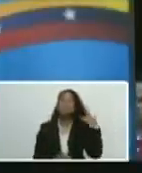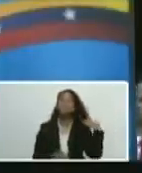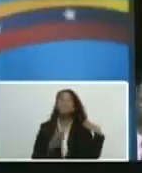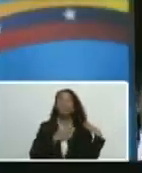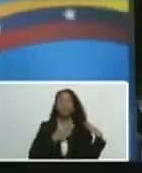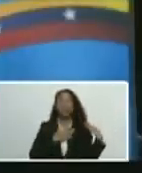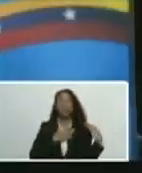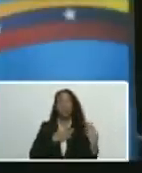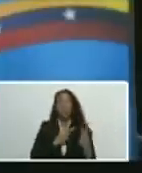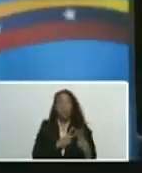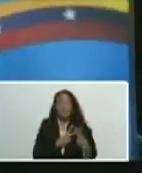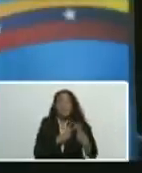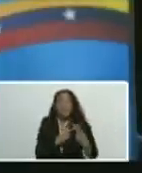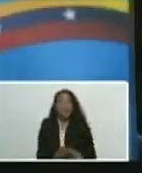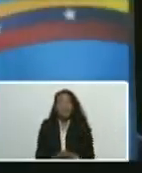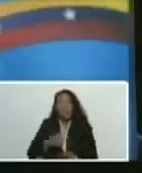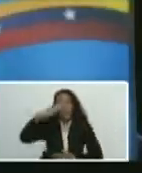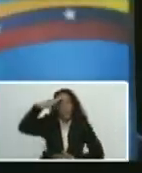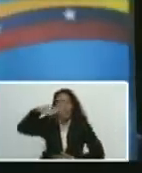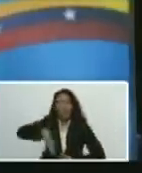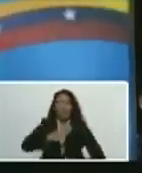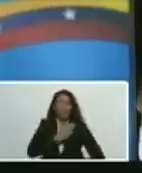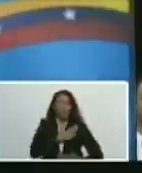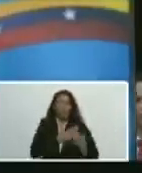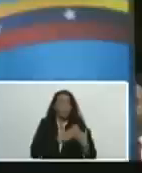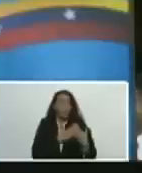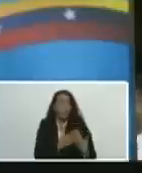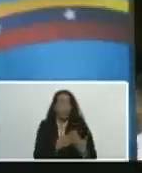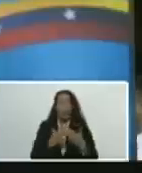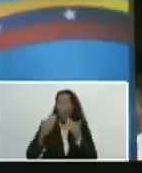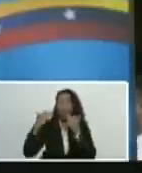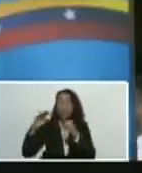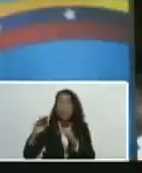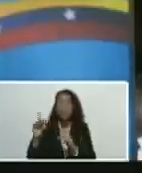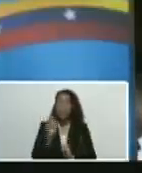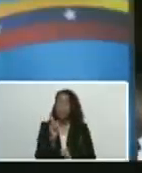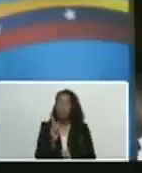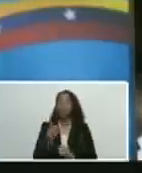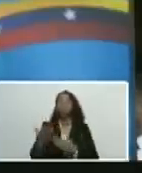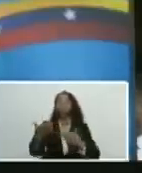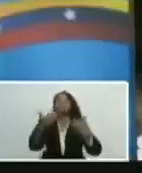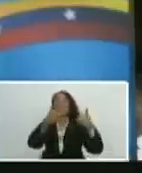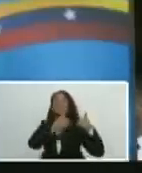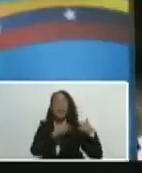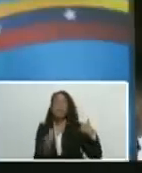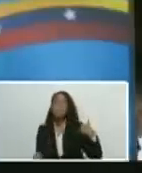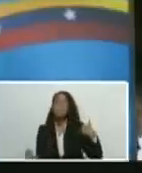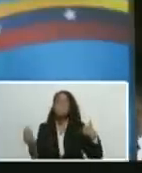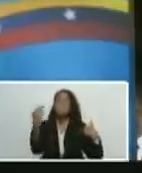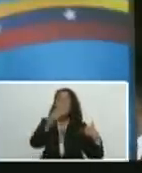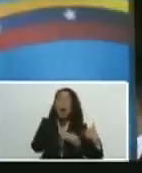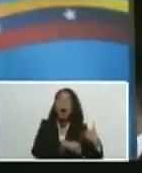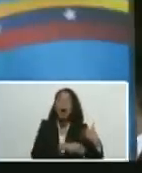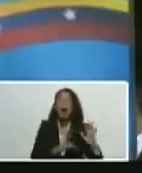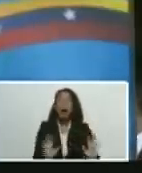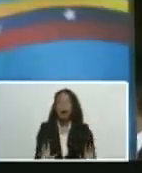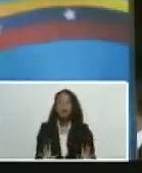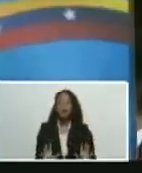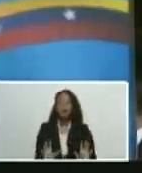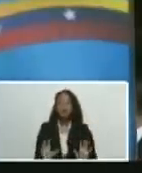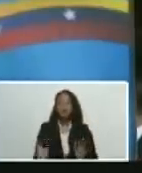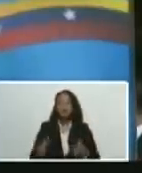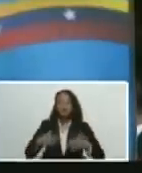Nuestra vocación de servicio no solo se ha limitado a cumplir deberes y responsabilidades, sino que ha sido